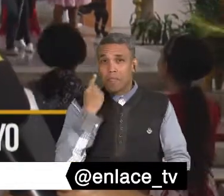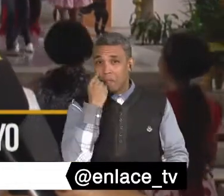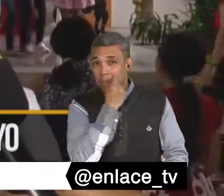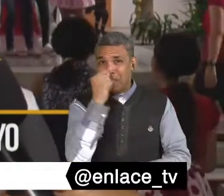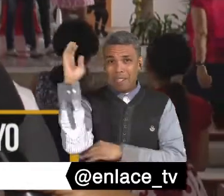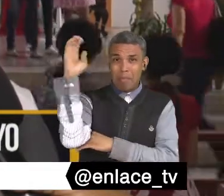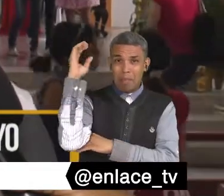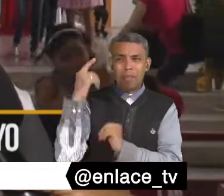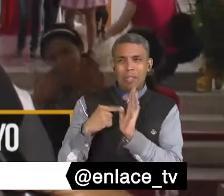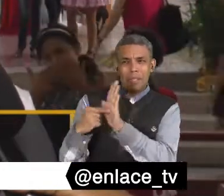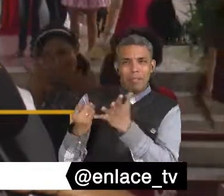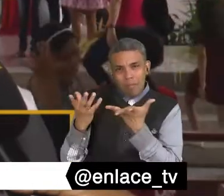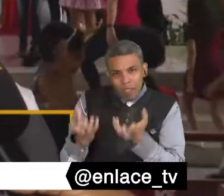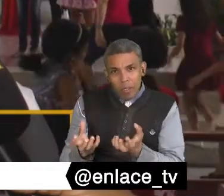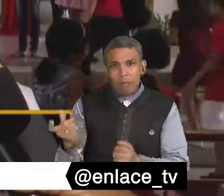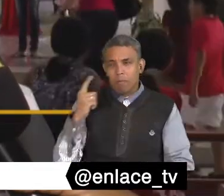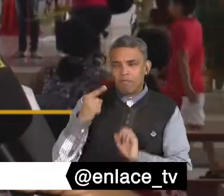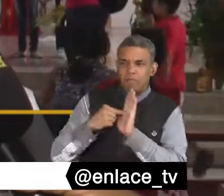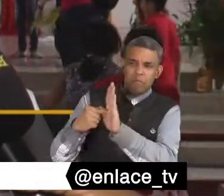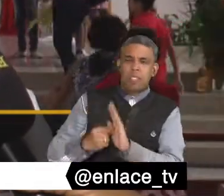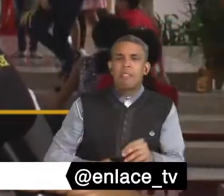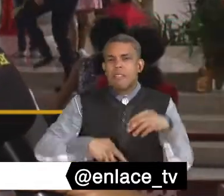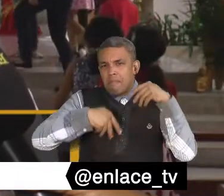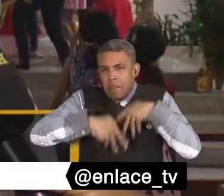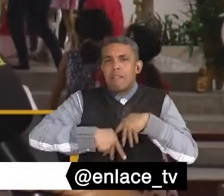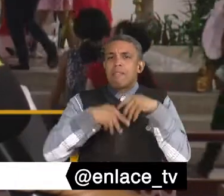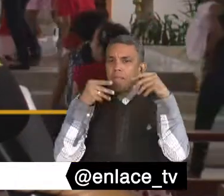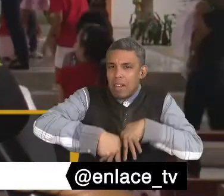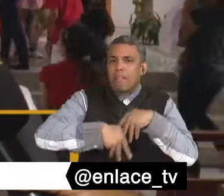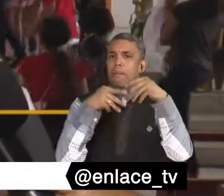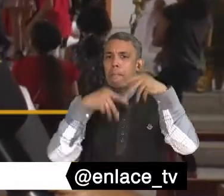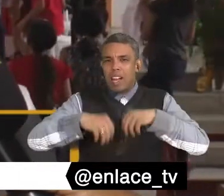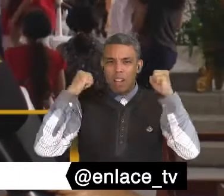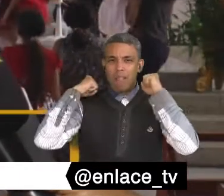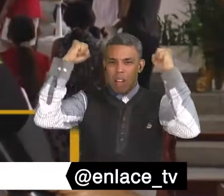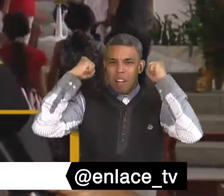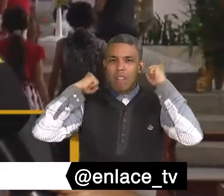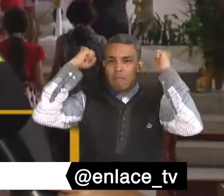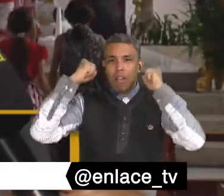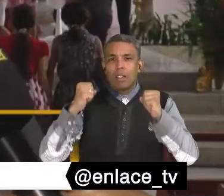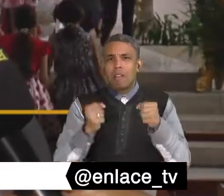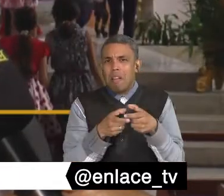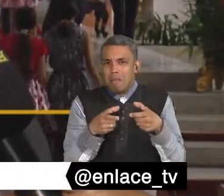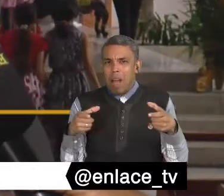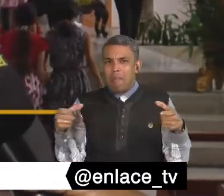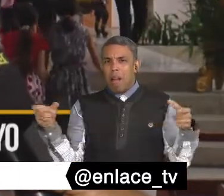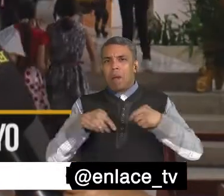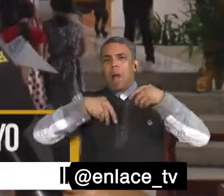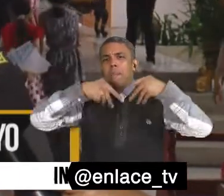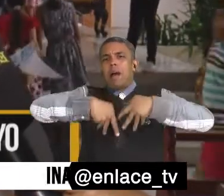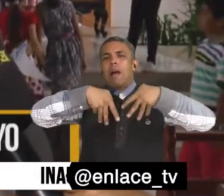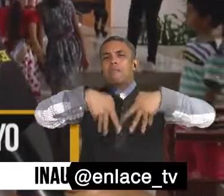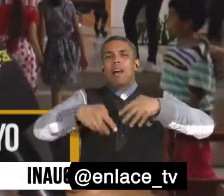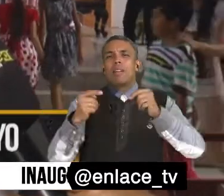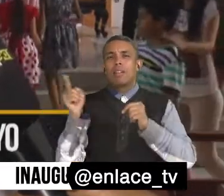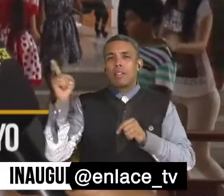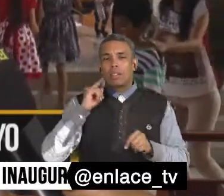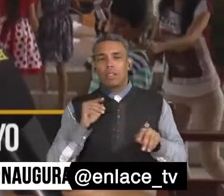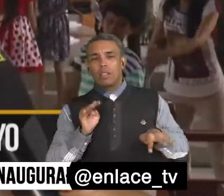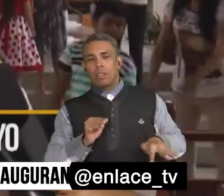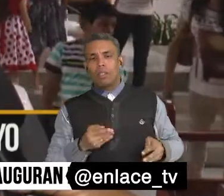gran mensaje al gobierno nacional y a Ecopetrol que no estamos dispuestos a permitir que nuestra